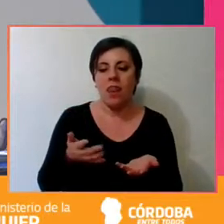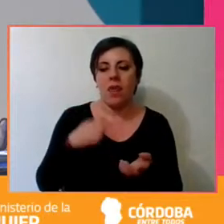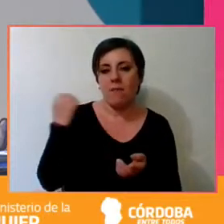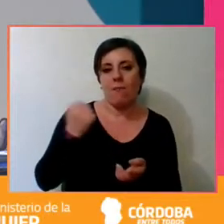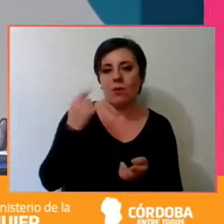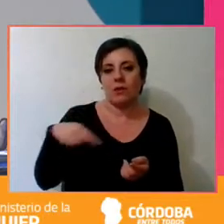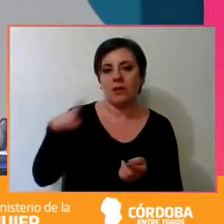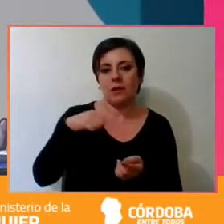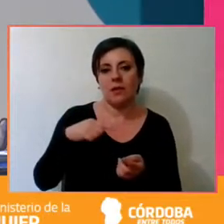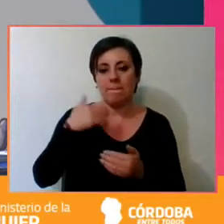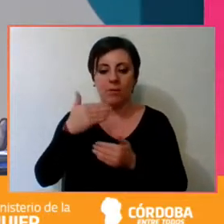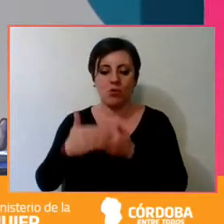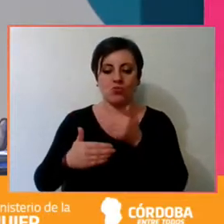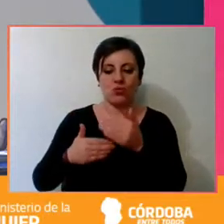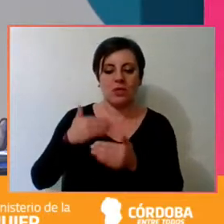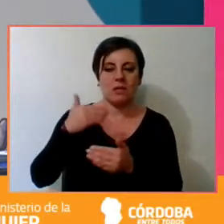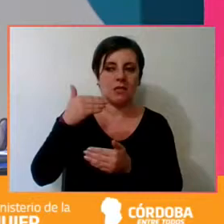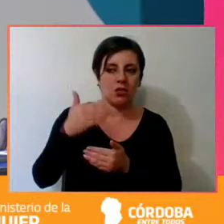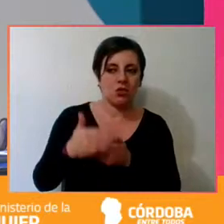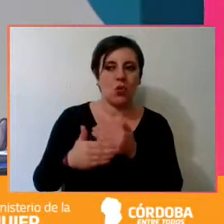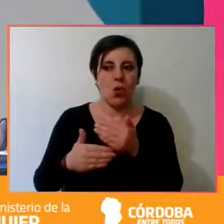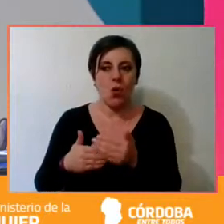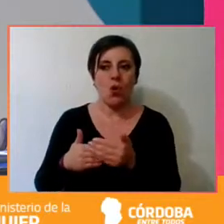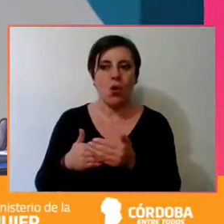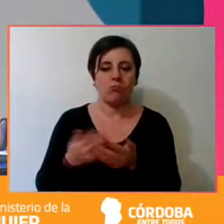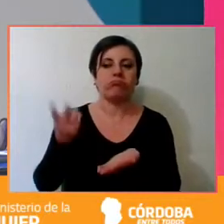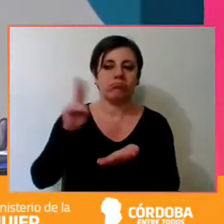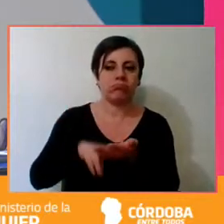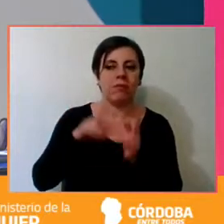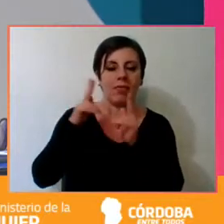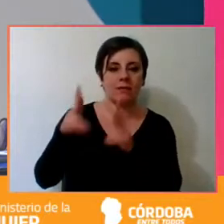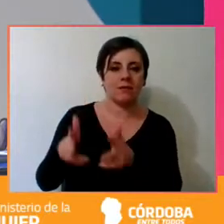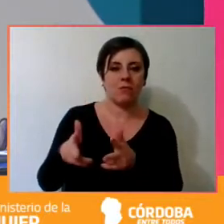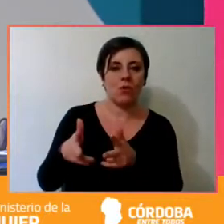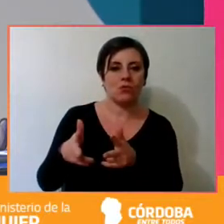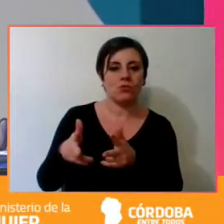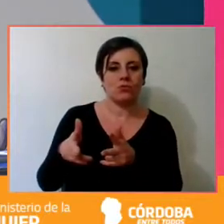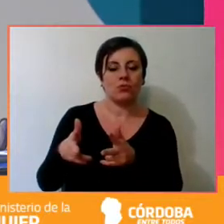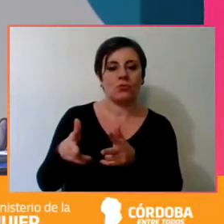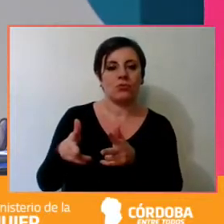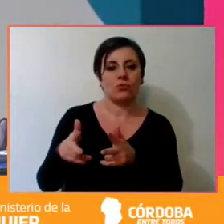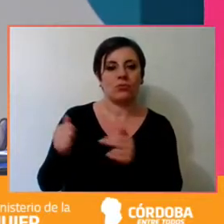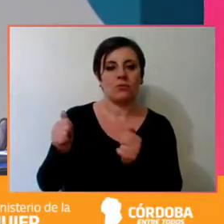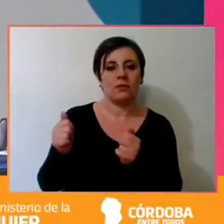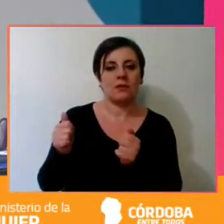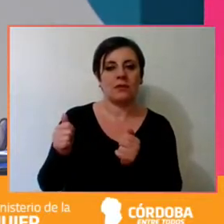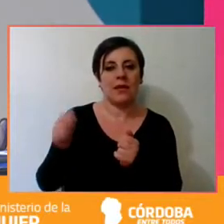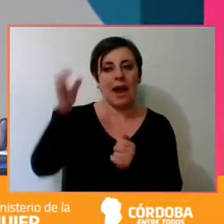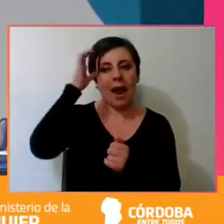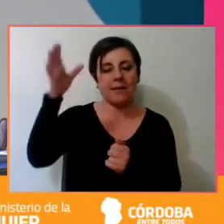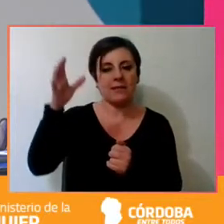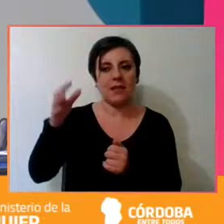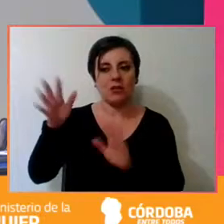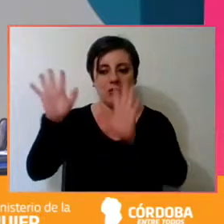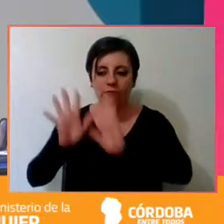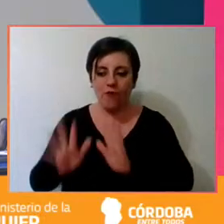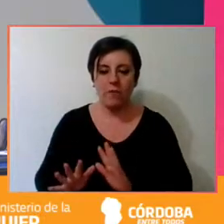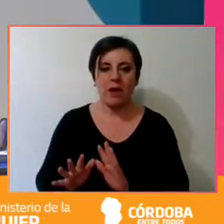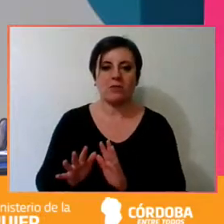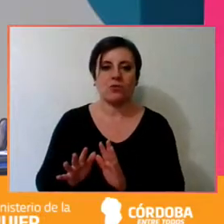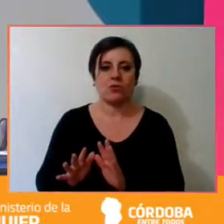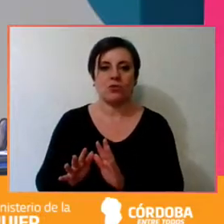el proceso. Volvemos a reiterar que la capacitación, la formación y que todo